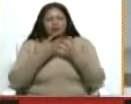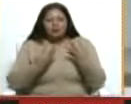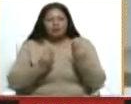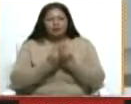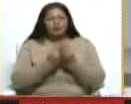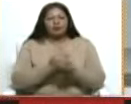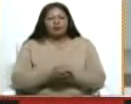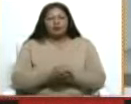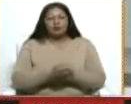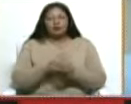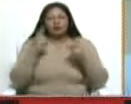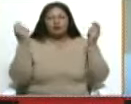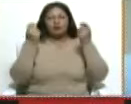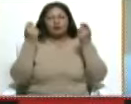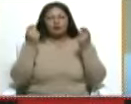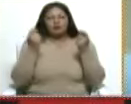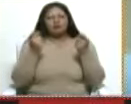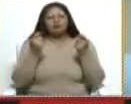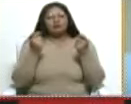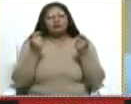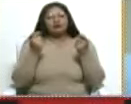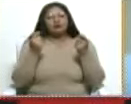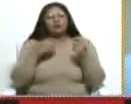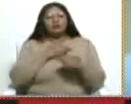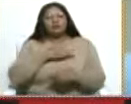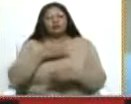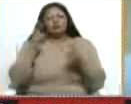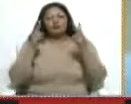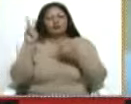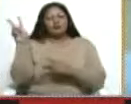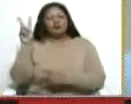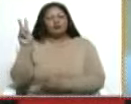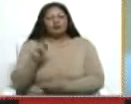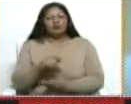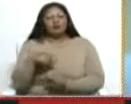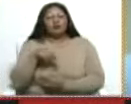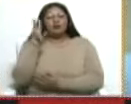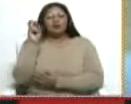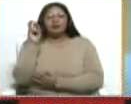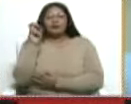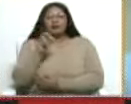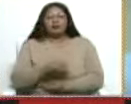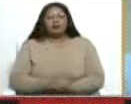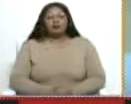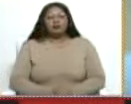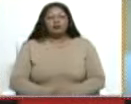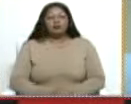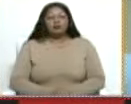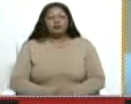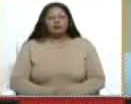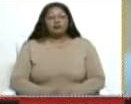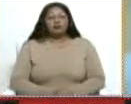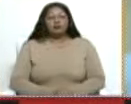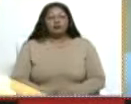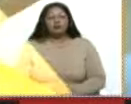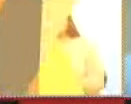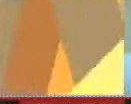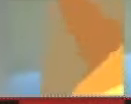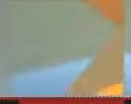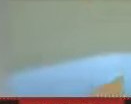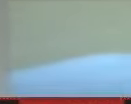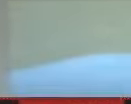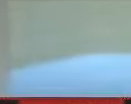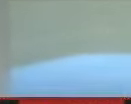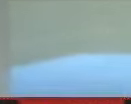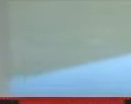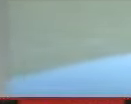Marín, promotor de la gran misión Viva Venezuela. Amigos, nos despedimos, hoy es viernes. Gracias por habernos acompañado, siempre con una sonrisa,